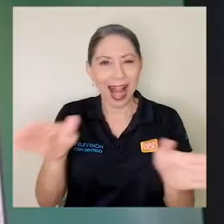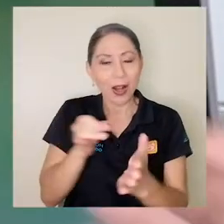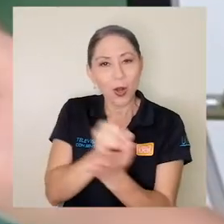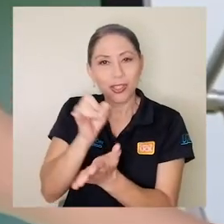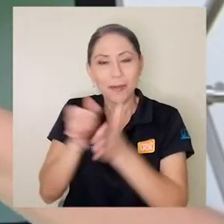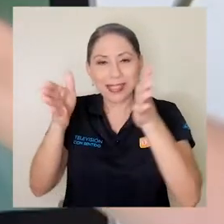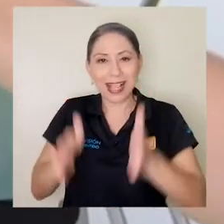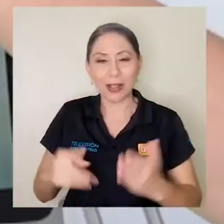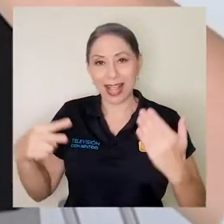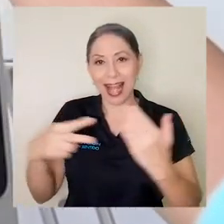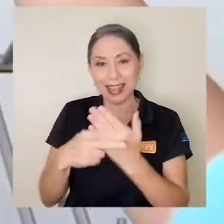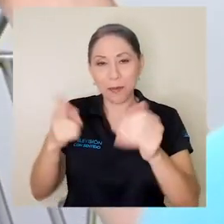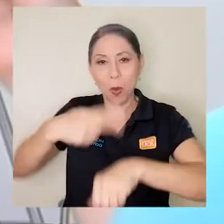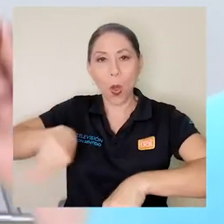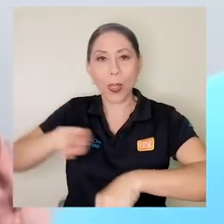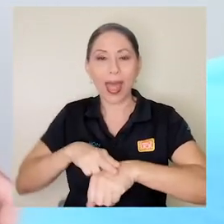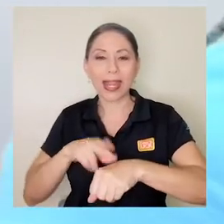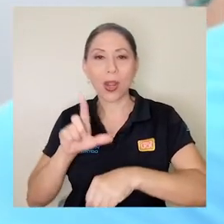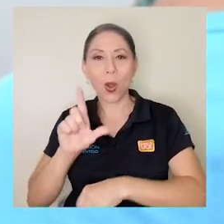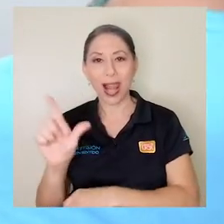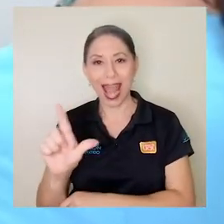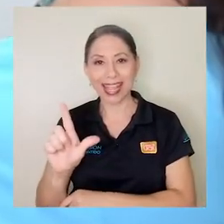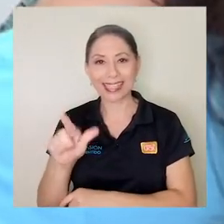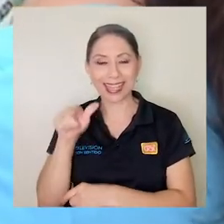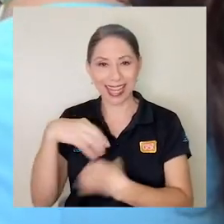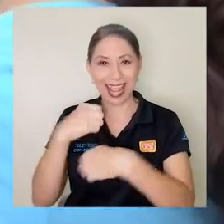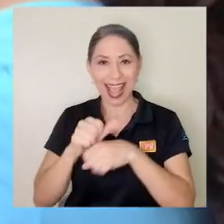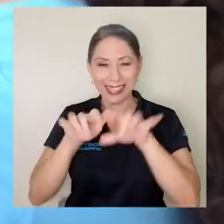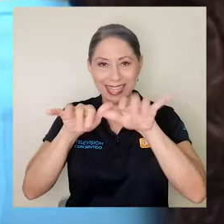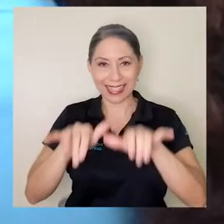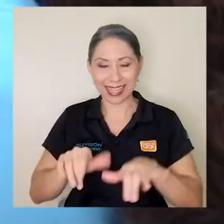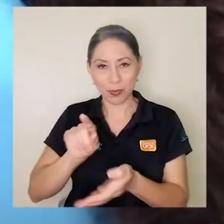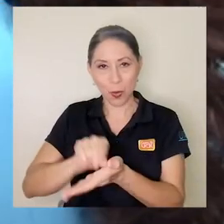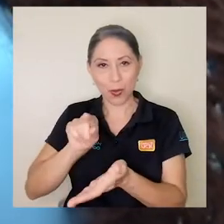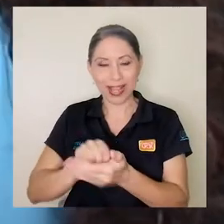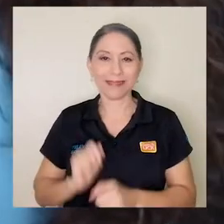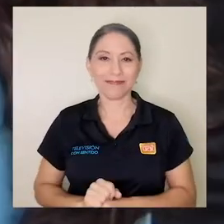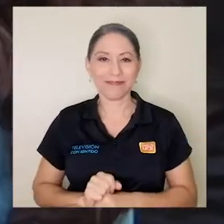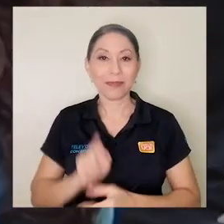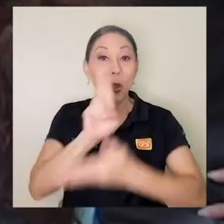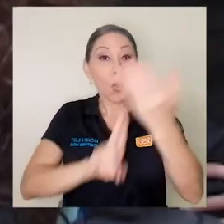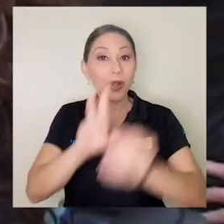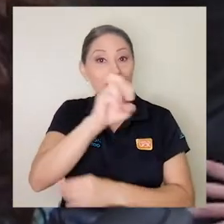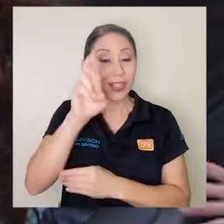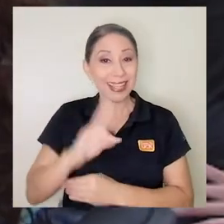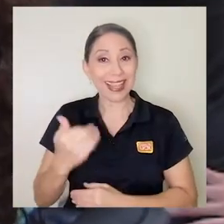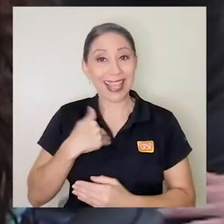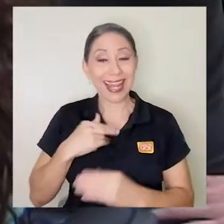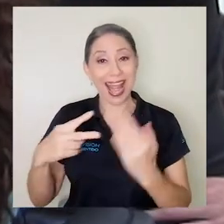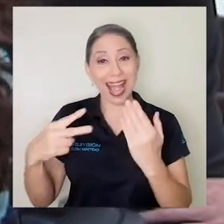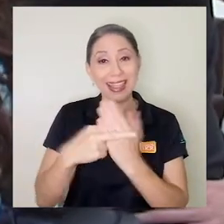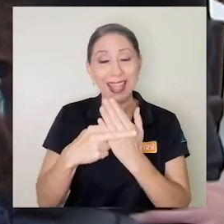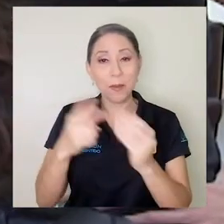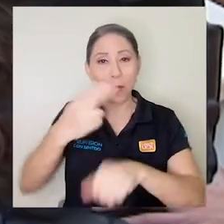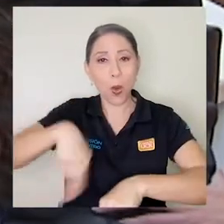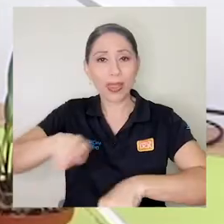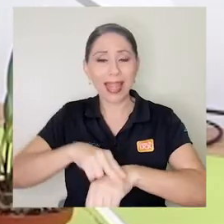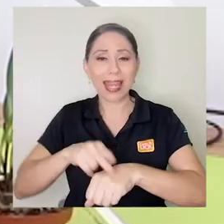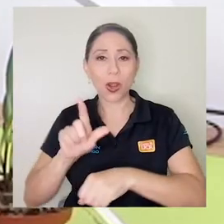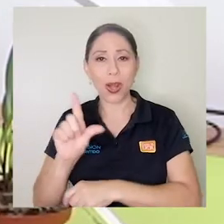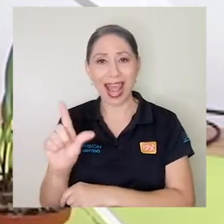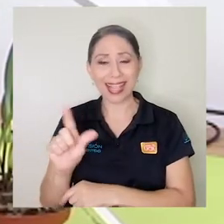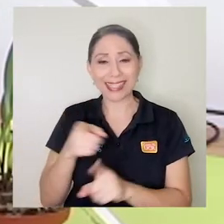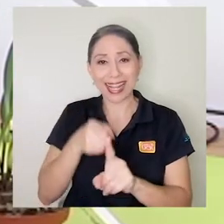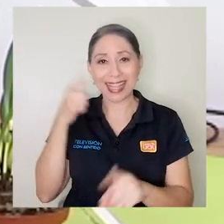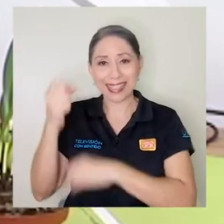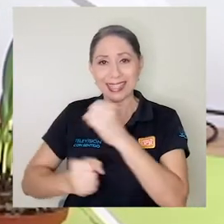del Jardín Botánico Lancaster que hacen estas publicaciones. La Universidad de Costa Rica cuenta con el Jardín Botánico Lancaster desde